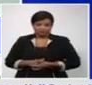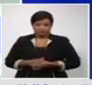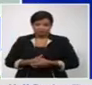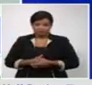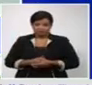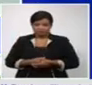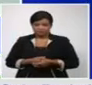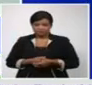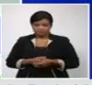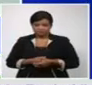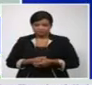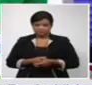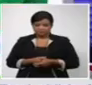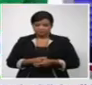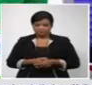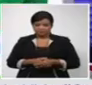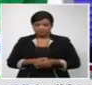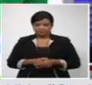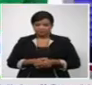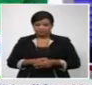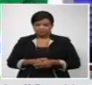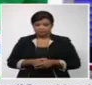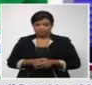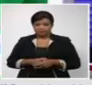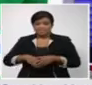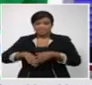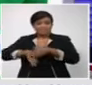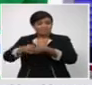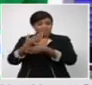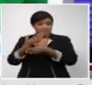Del total de casos del día,